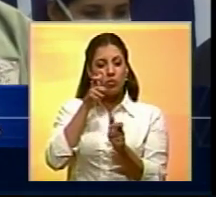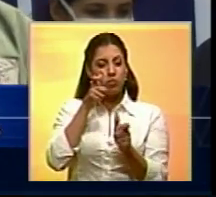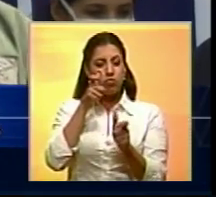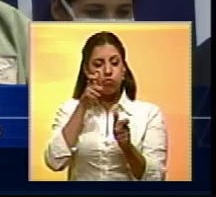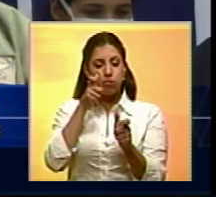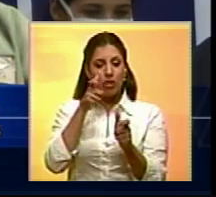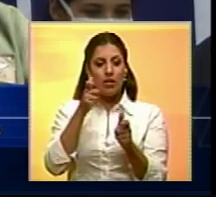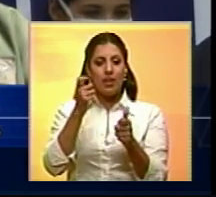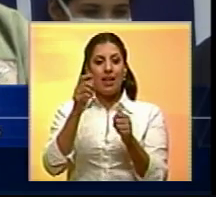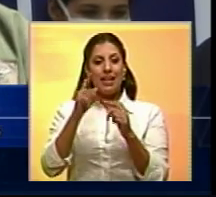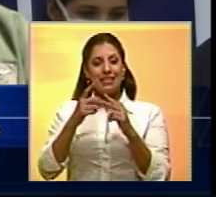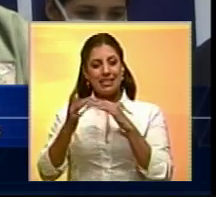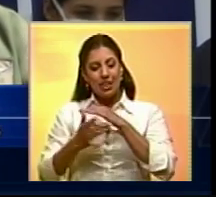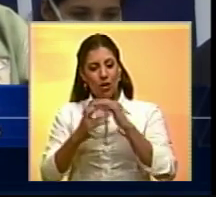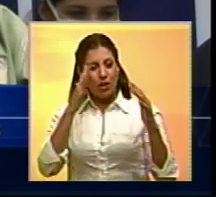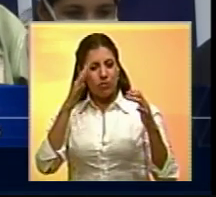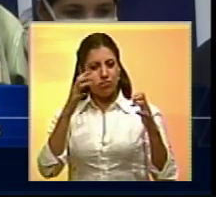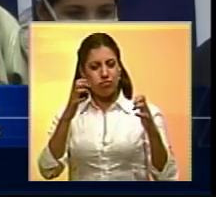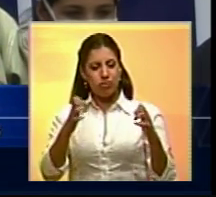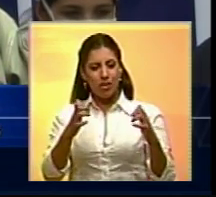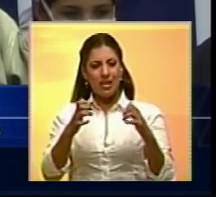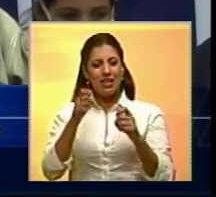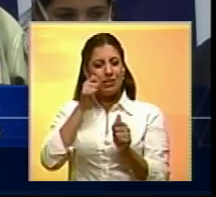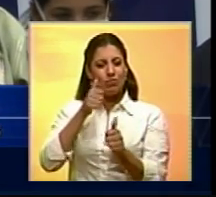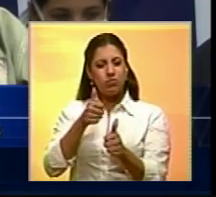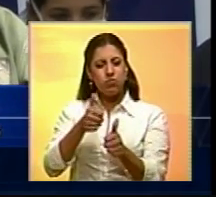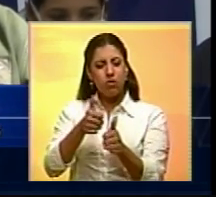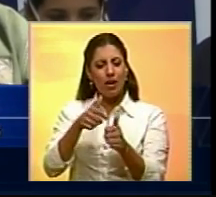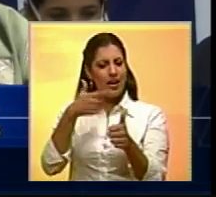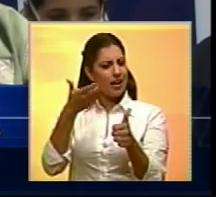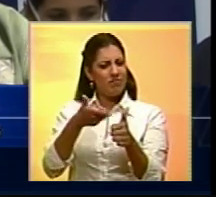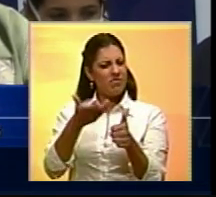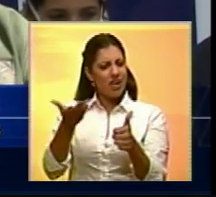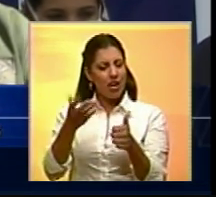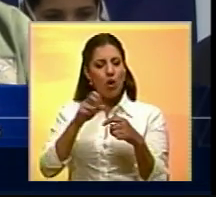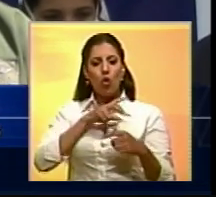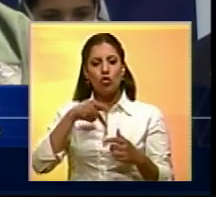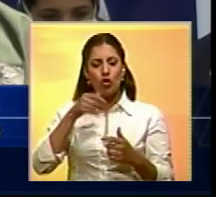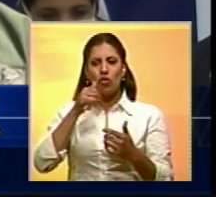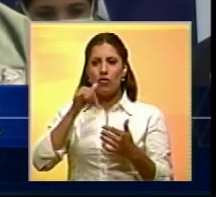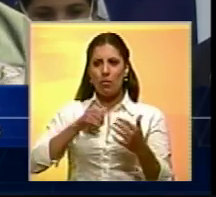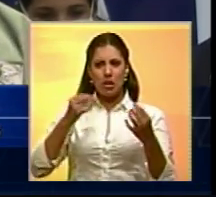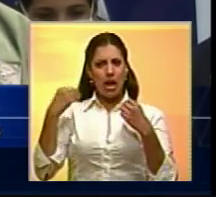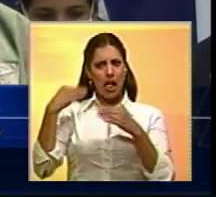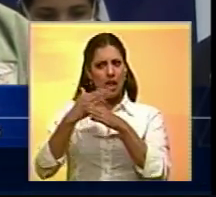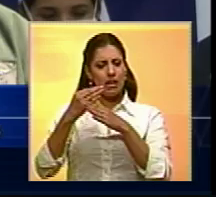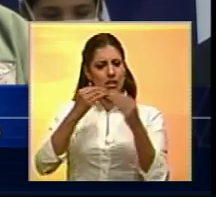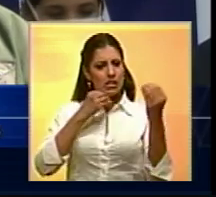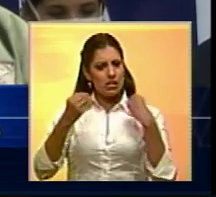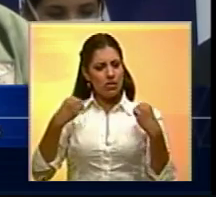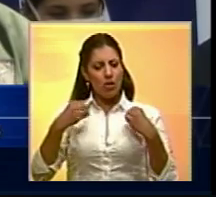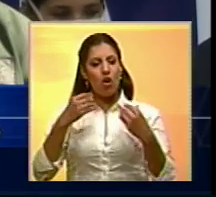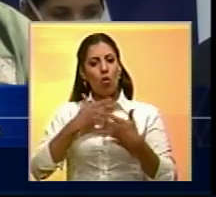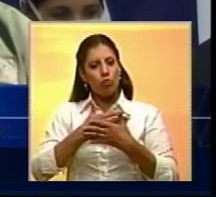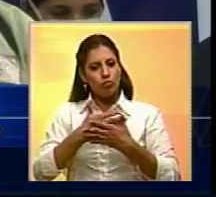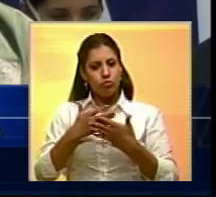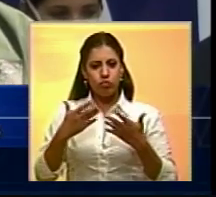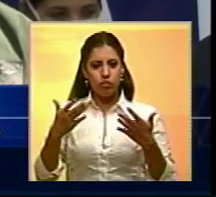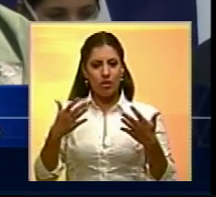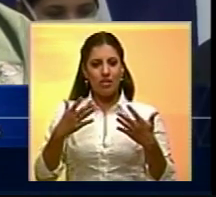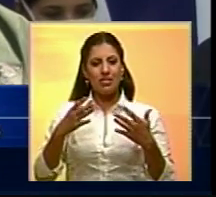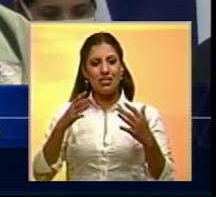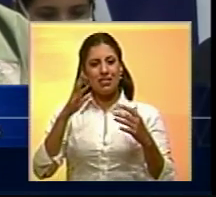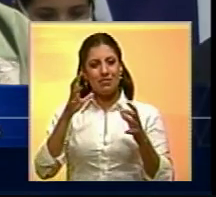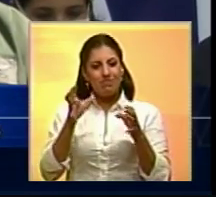seguimiento tecnológico, un seguimiento a través de nuestros informantes que colaboraron en